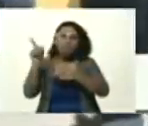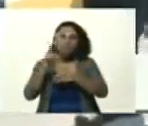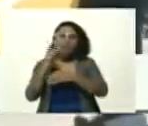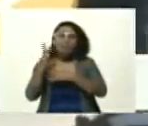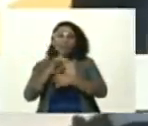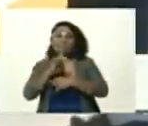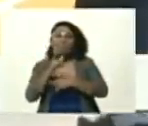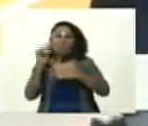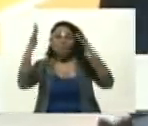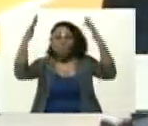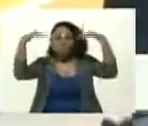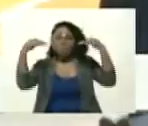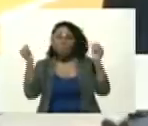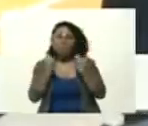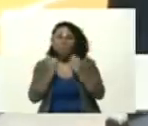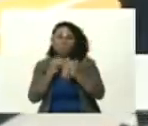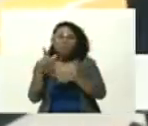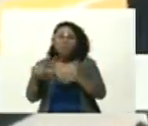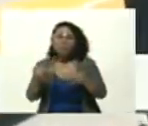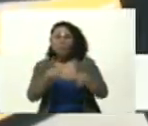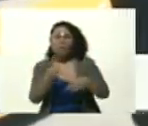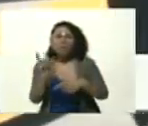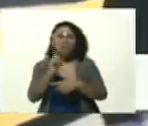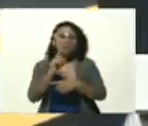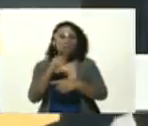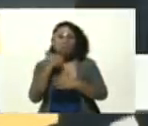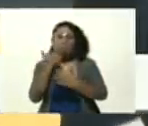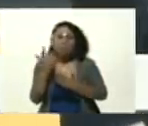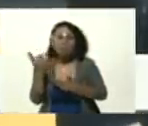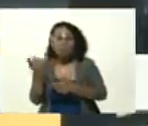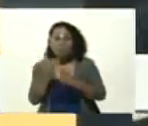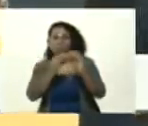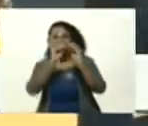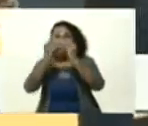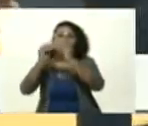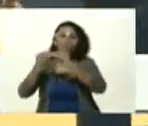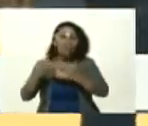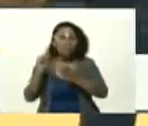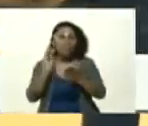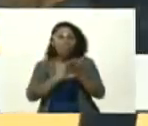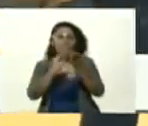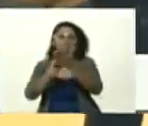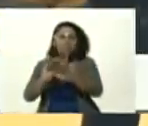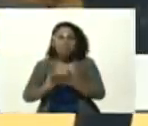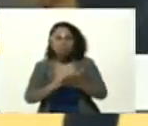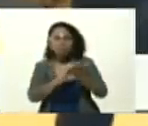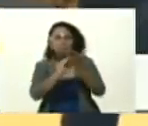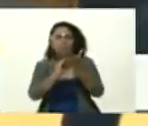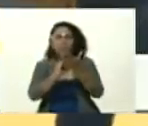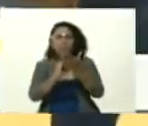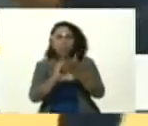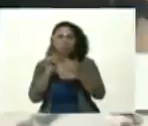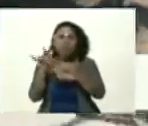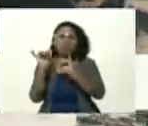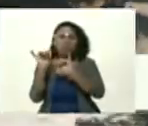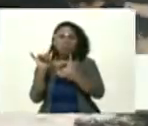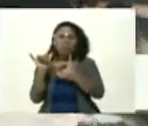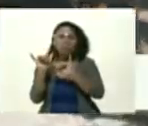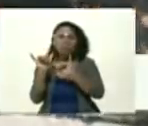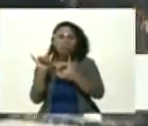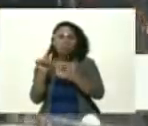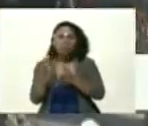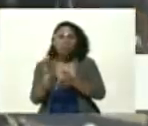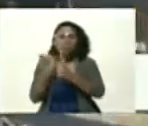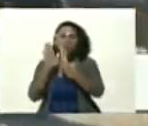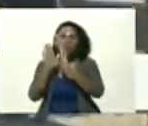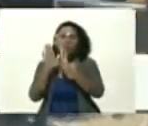aire acondicionado que se han puesto en lugares indebidos, estamos reubicándolos. Asimismo, los edificios